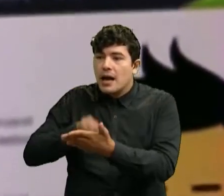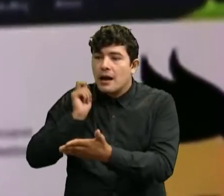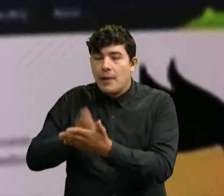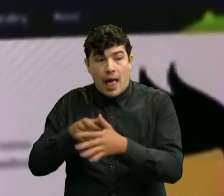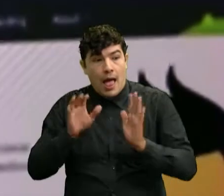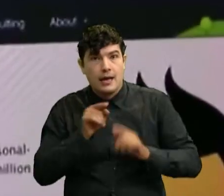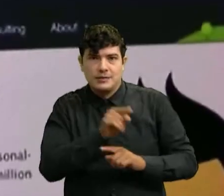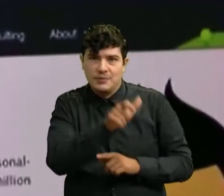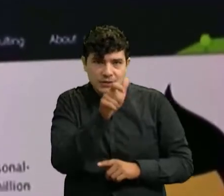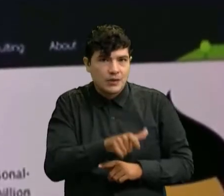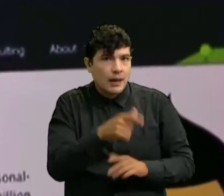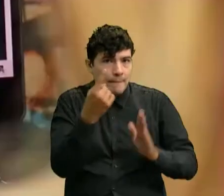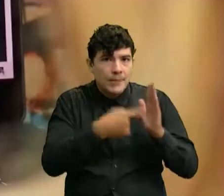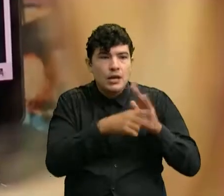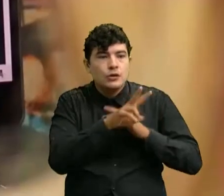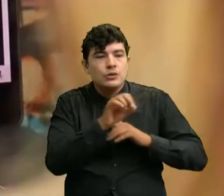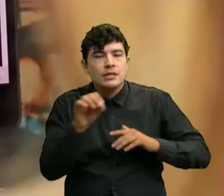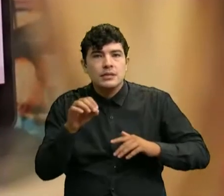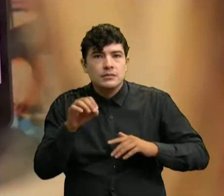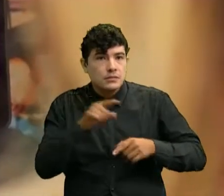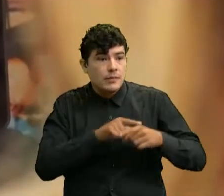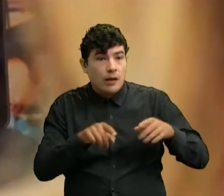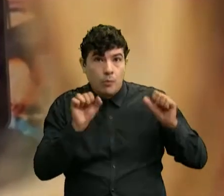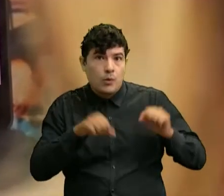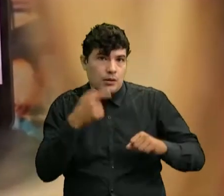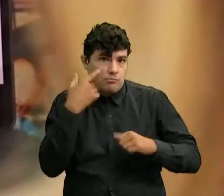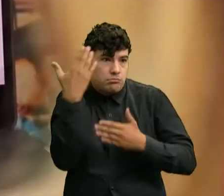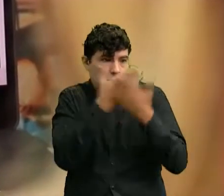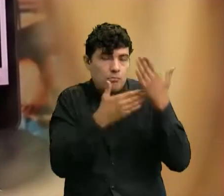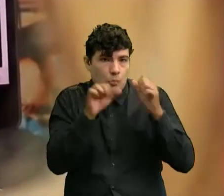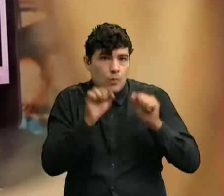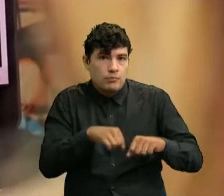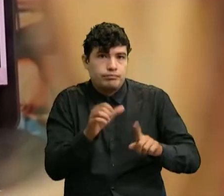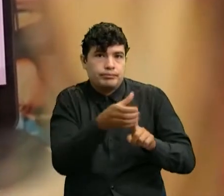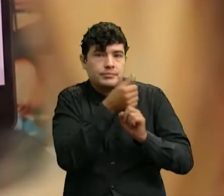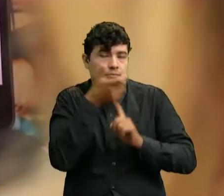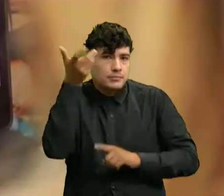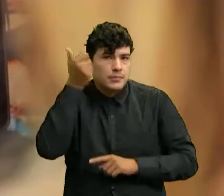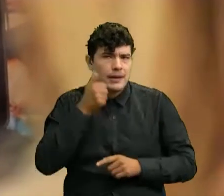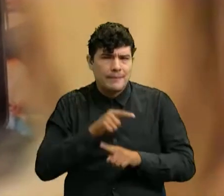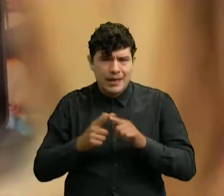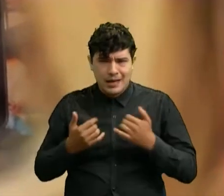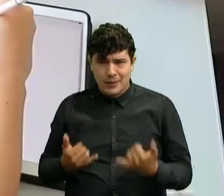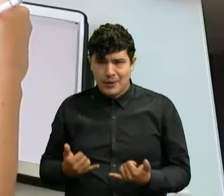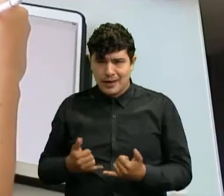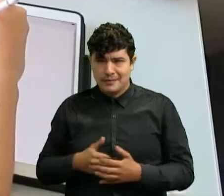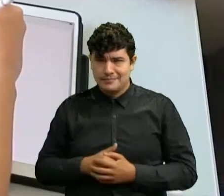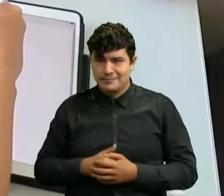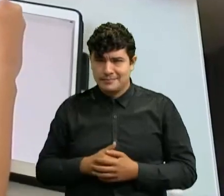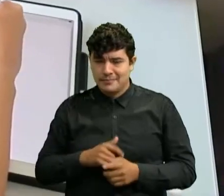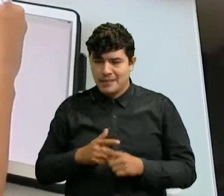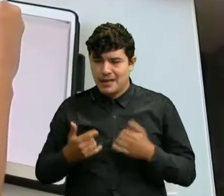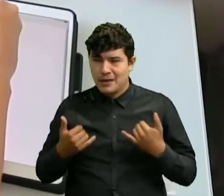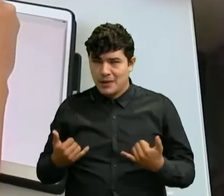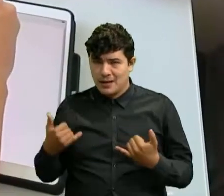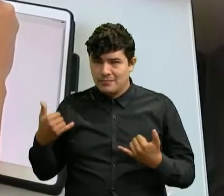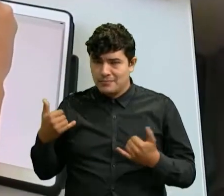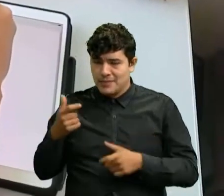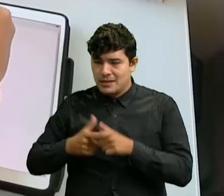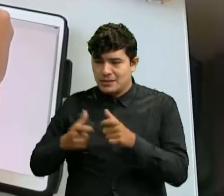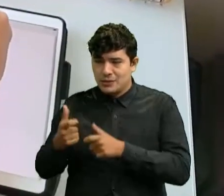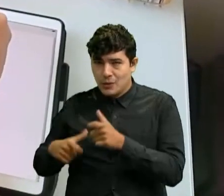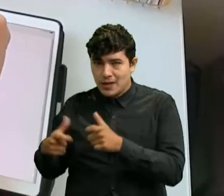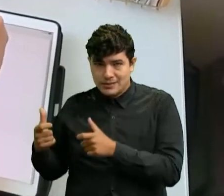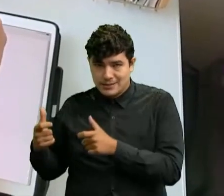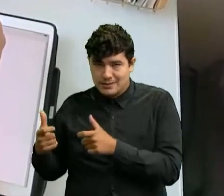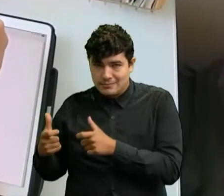mirar esa posibilidad. Ya aquellas personas que pretendan reclamar con posterioridad al 2015, el